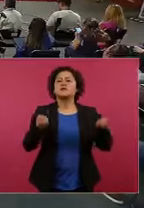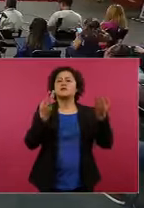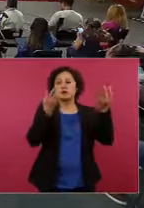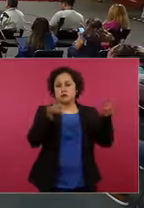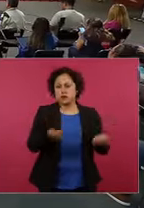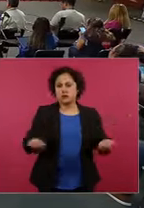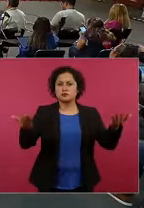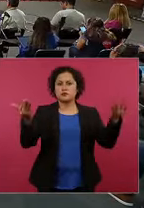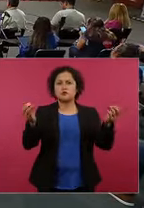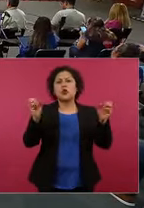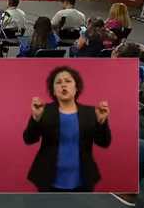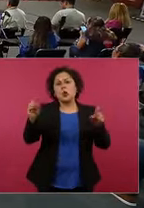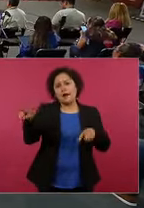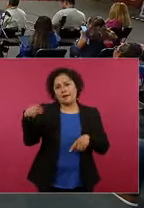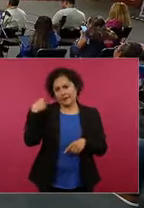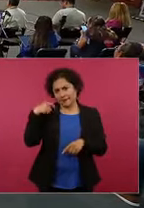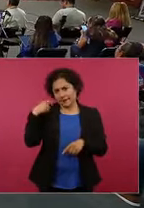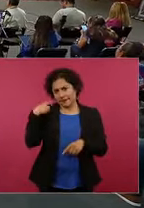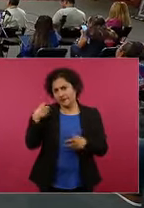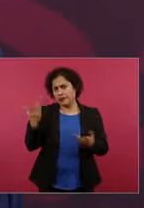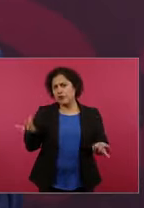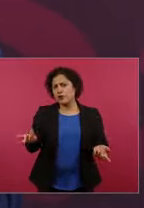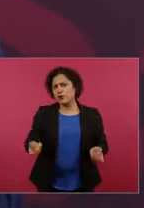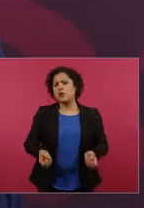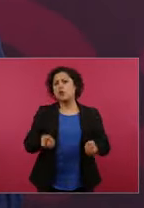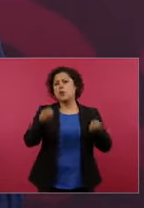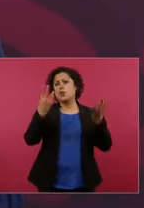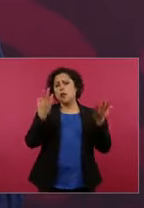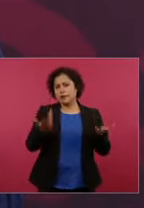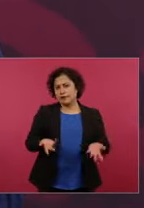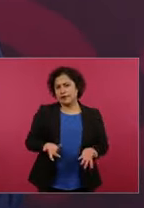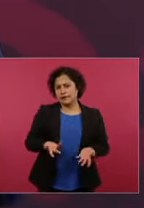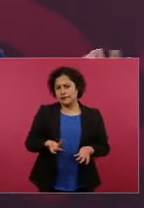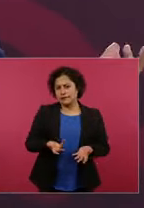O a Querétaro, aquí cerca, pues, o a Puebla.